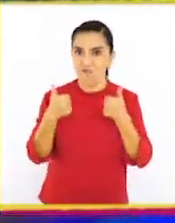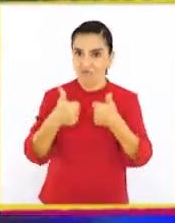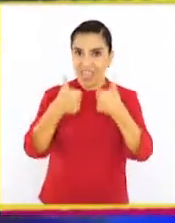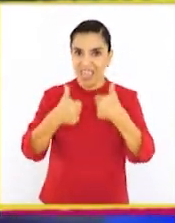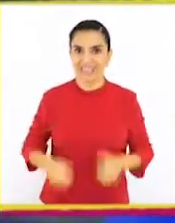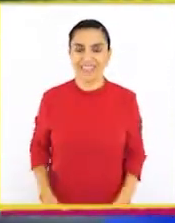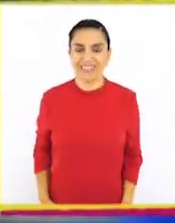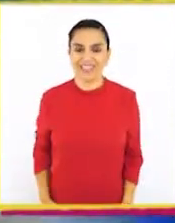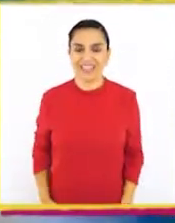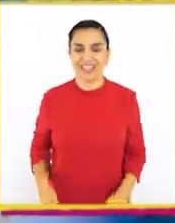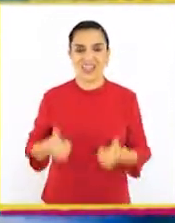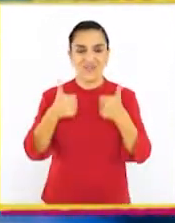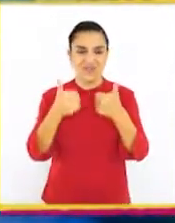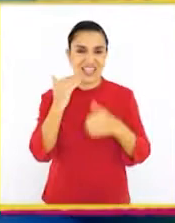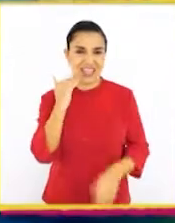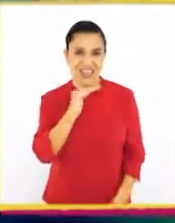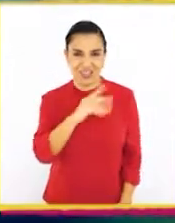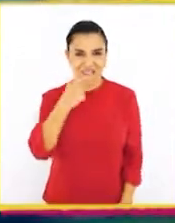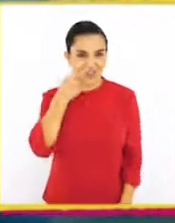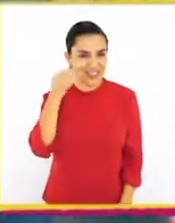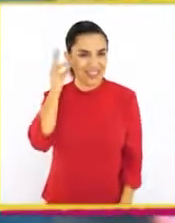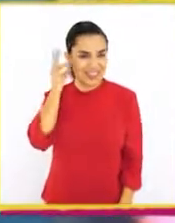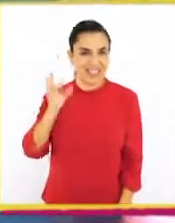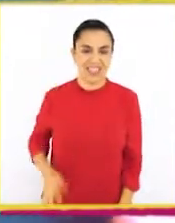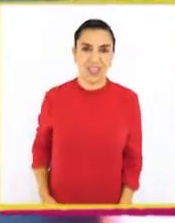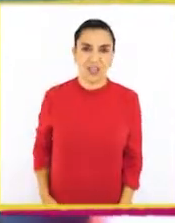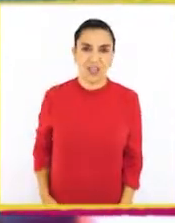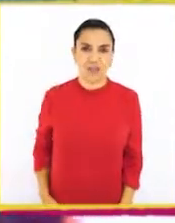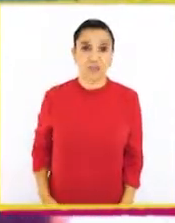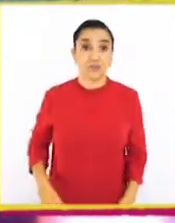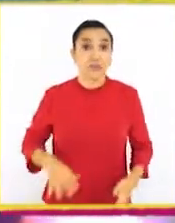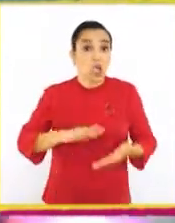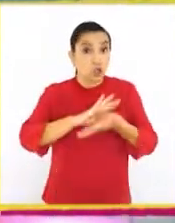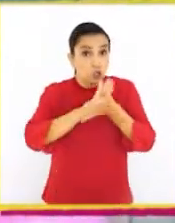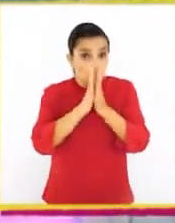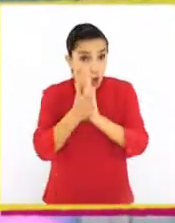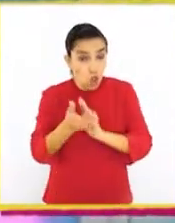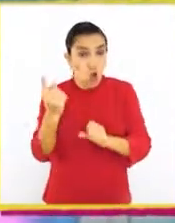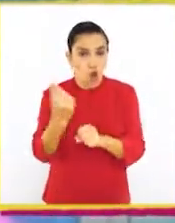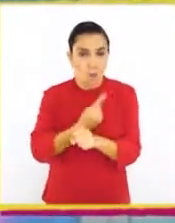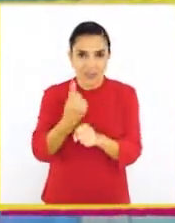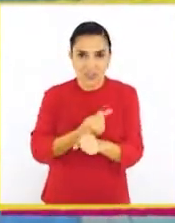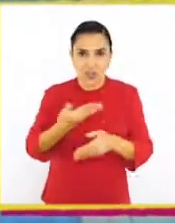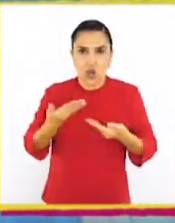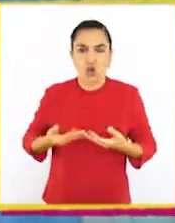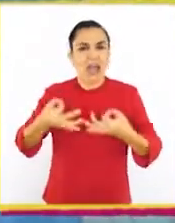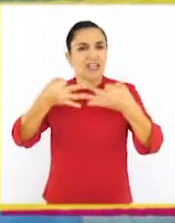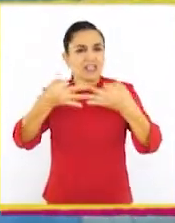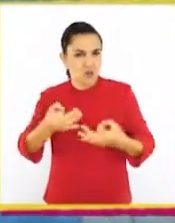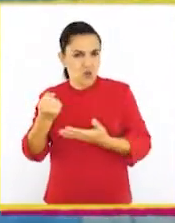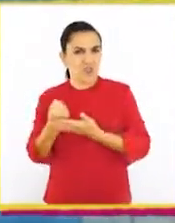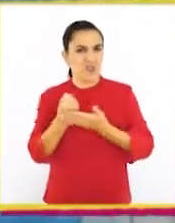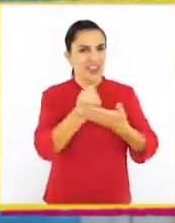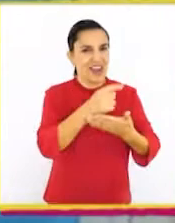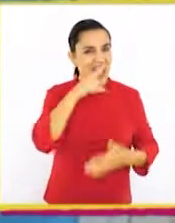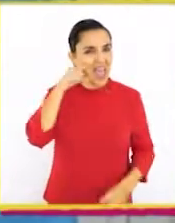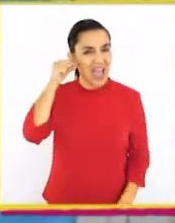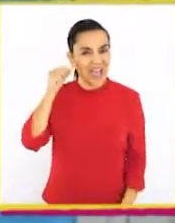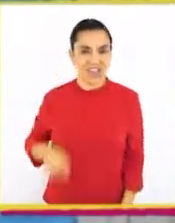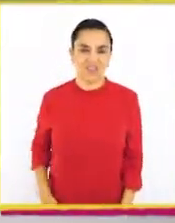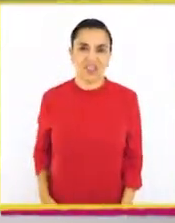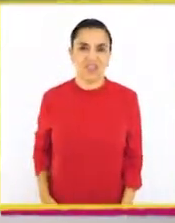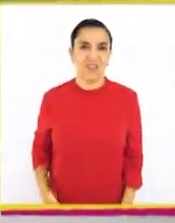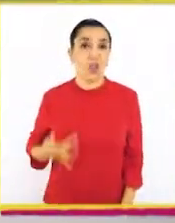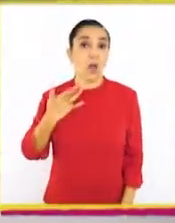¡piedra! ¡Muy bien! ¡Muy bien, niños y niñas! Todo esto que estamos hablando de seguro le servirá a